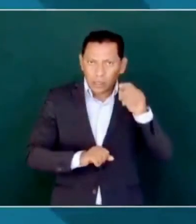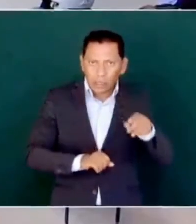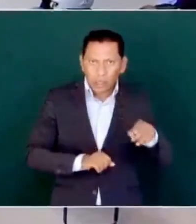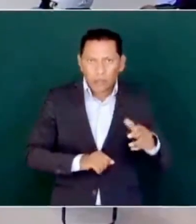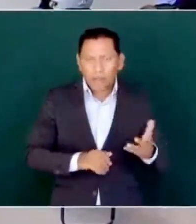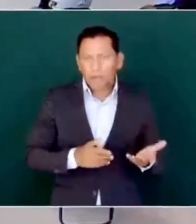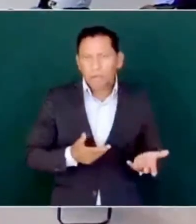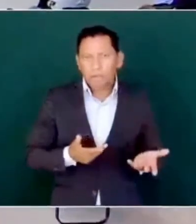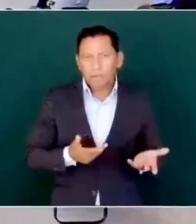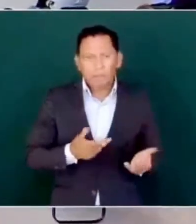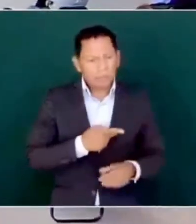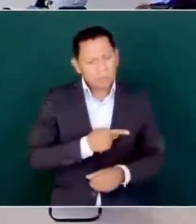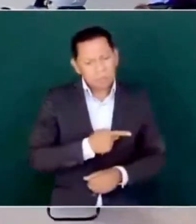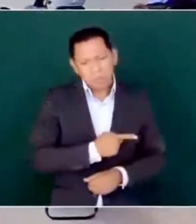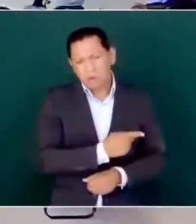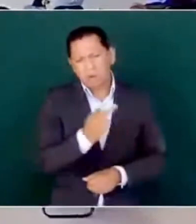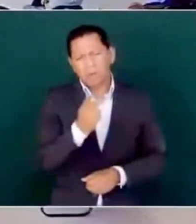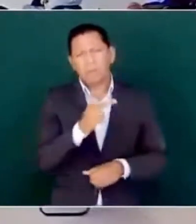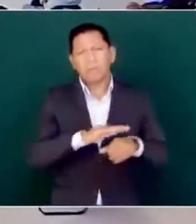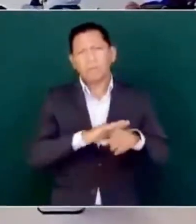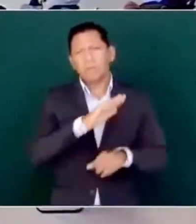los más pobres.